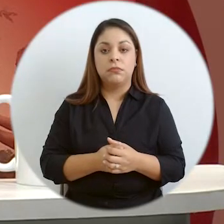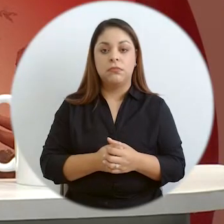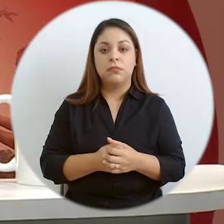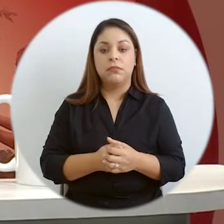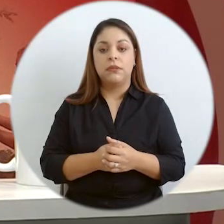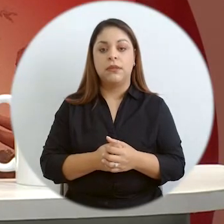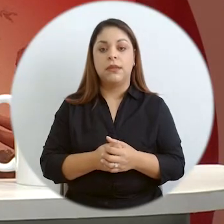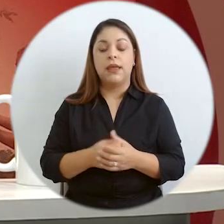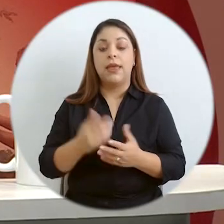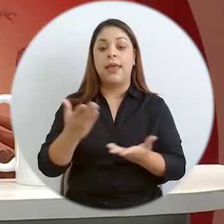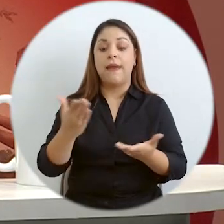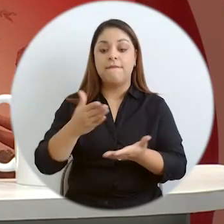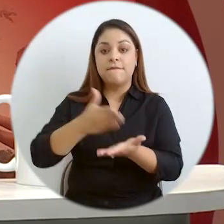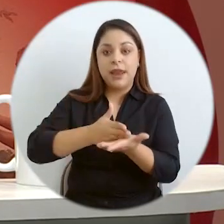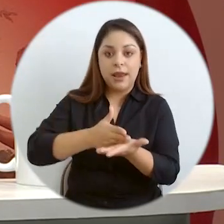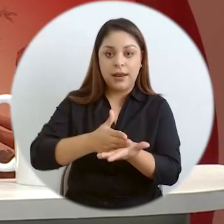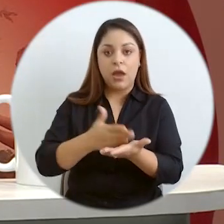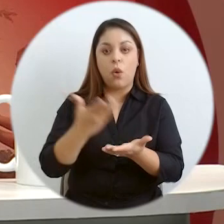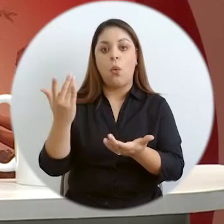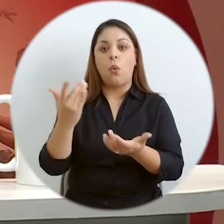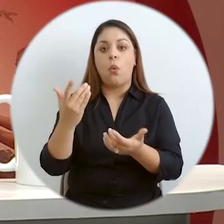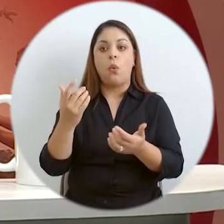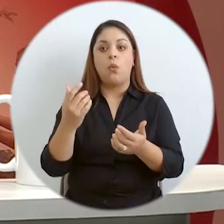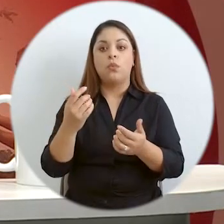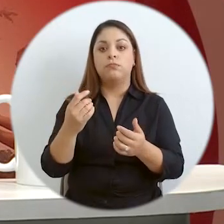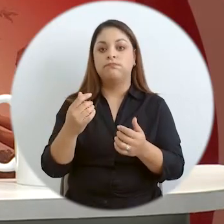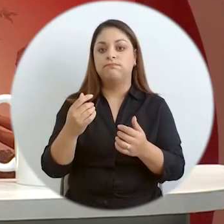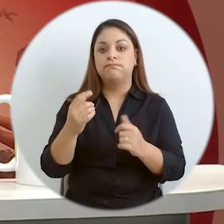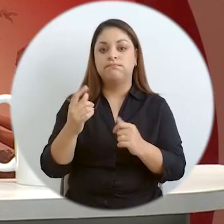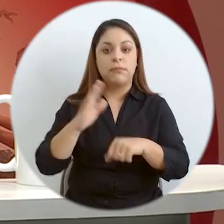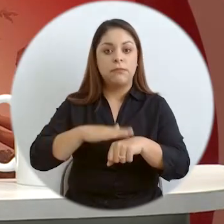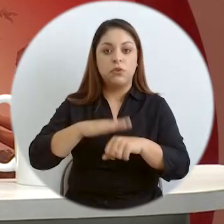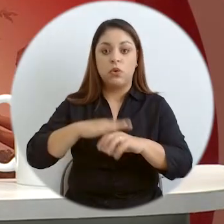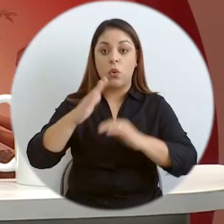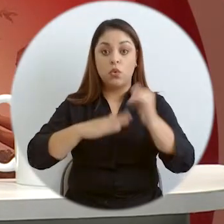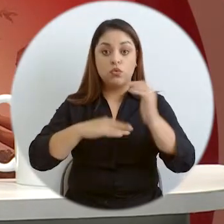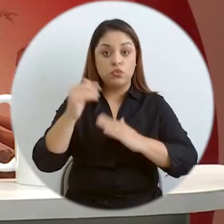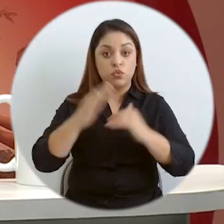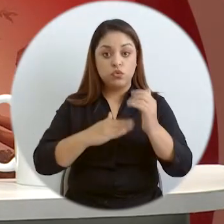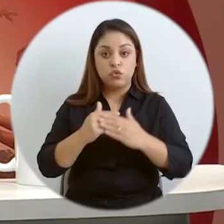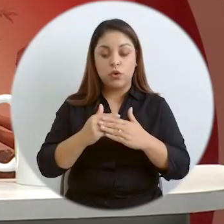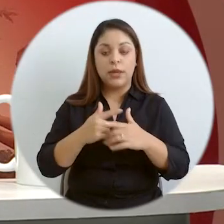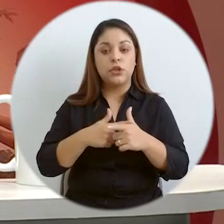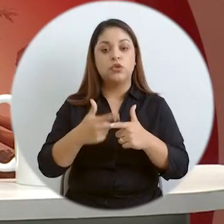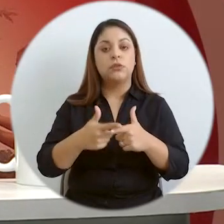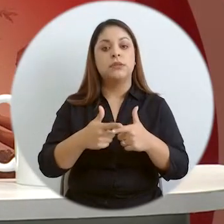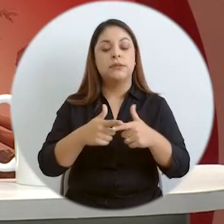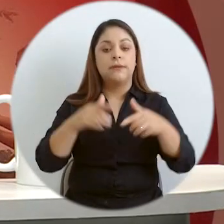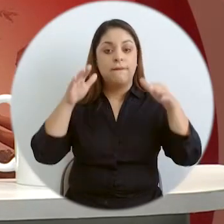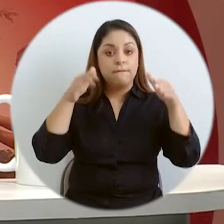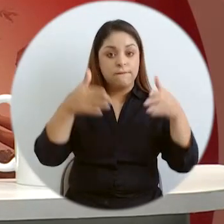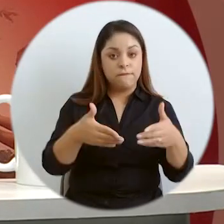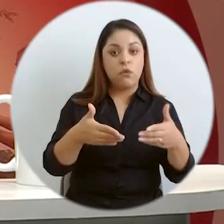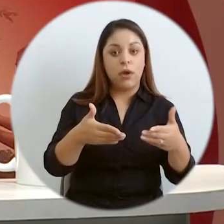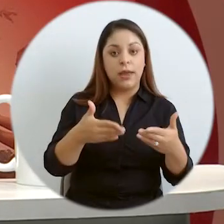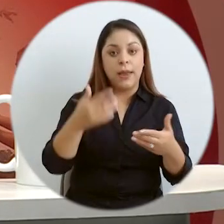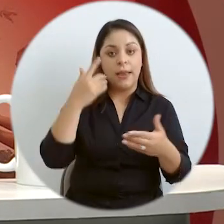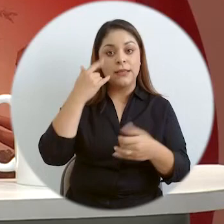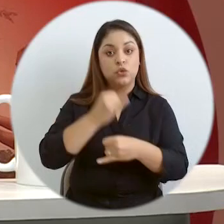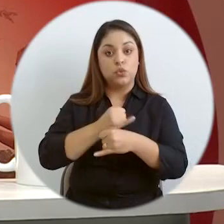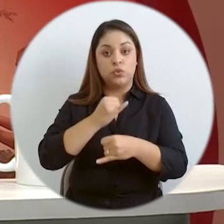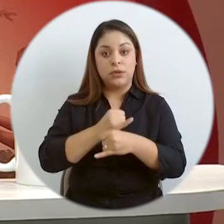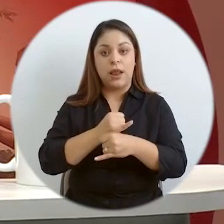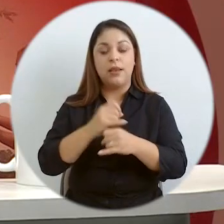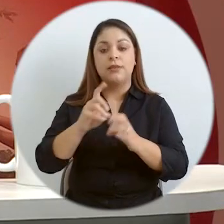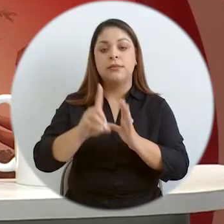o se contenga un poco de los permisos de construcción. El enfoque institucional que